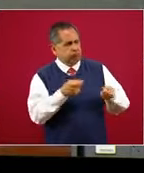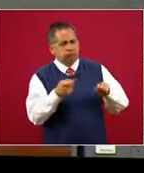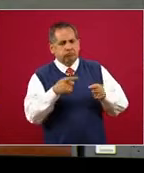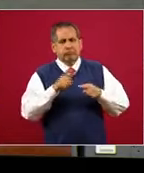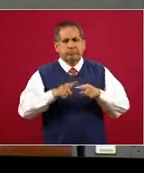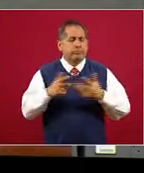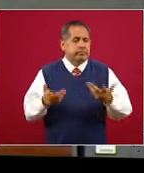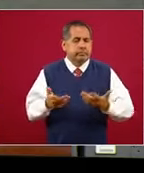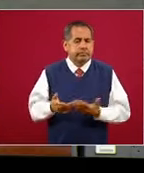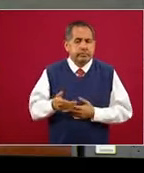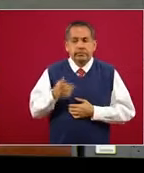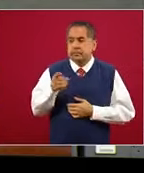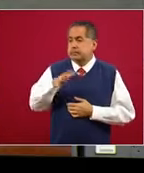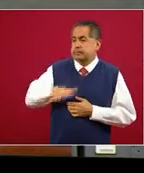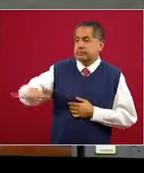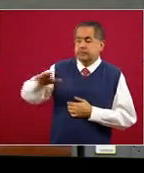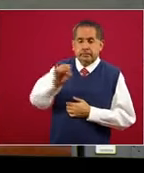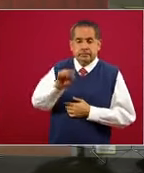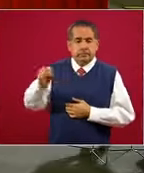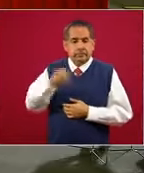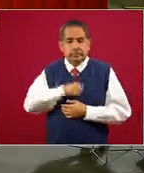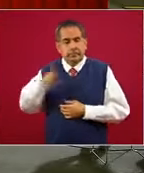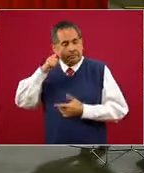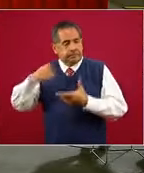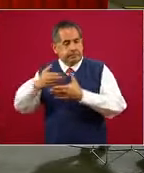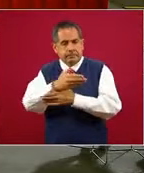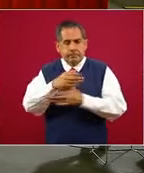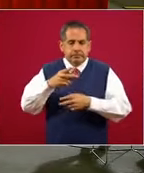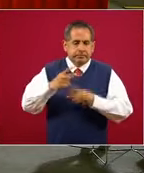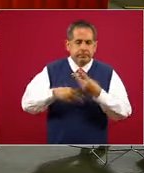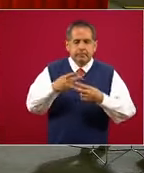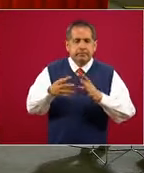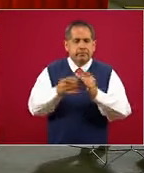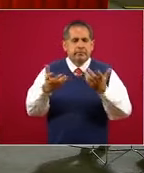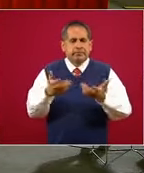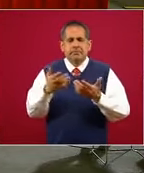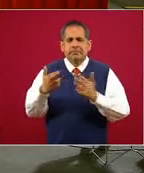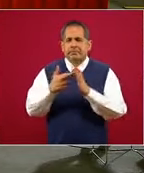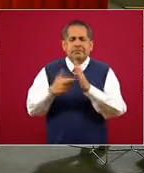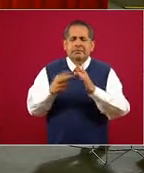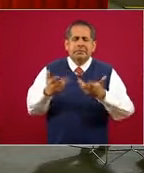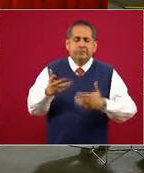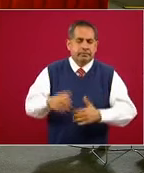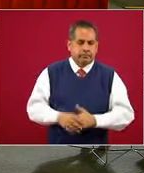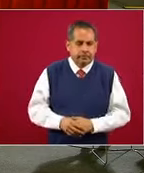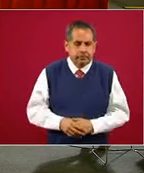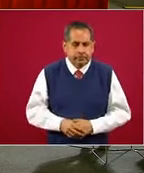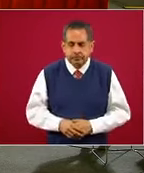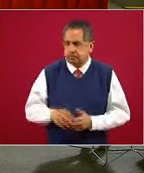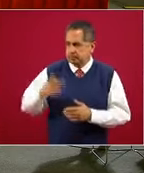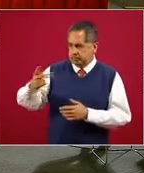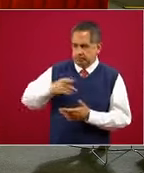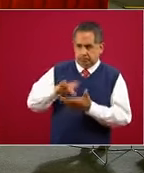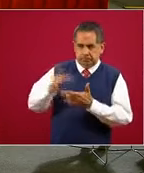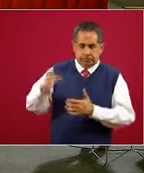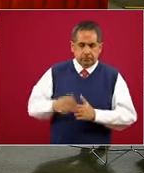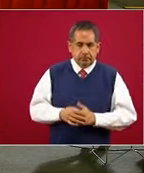regulación? Y si el sector salud intervendría en ese aspecto, ¿cómo lo haría? Gracias por la pregunta.